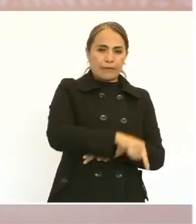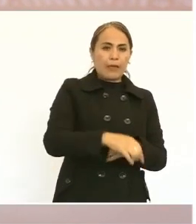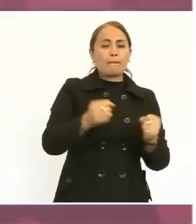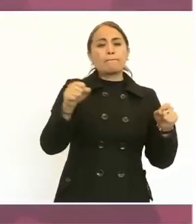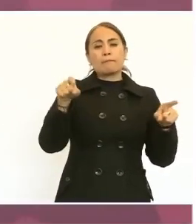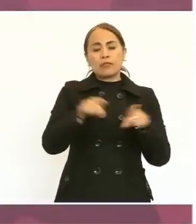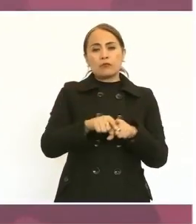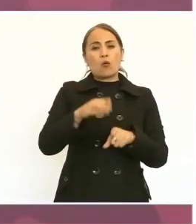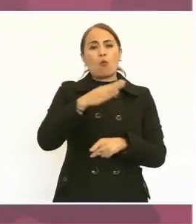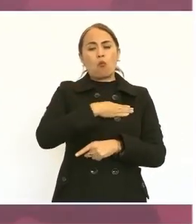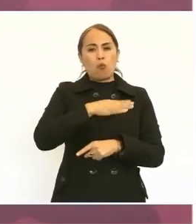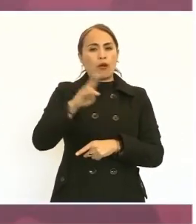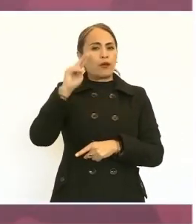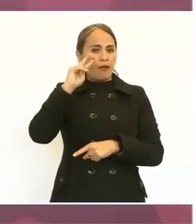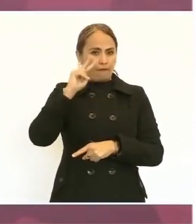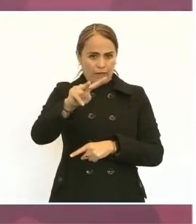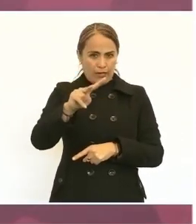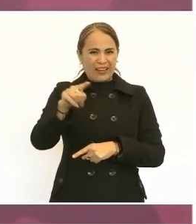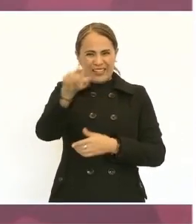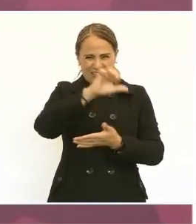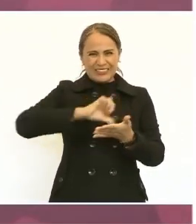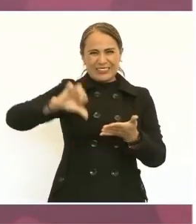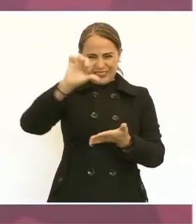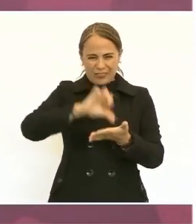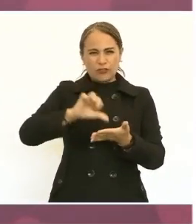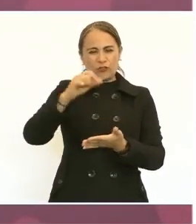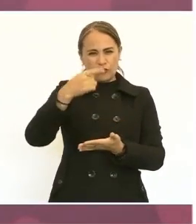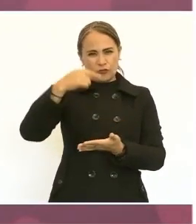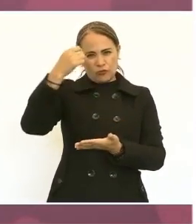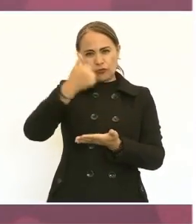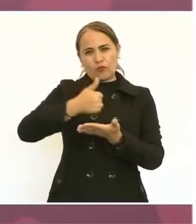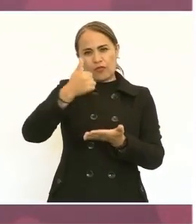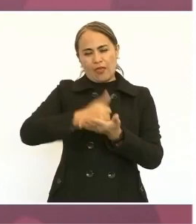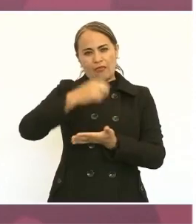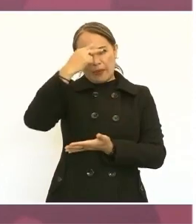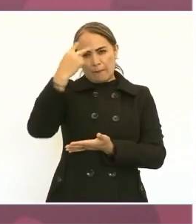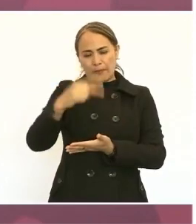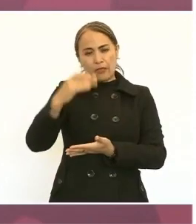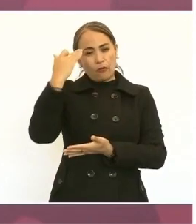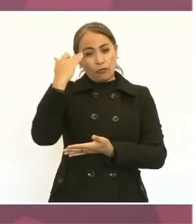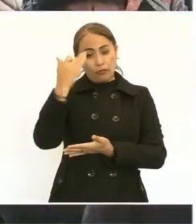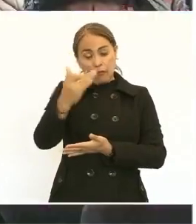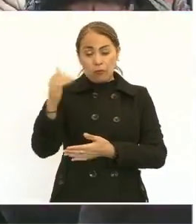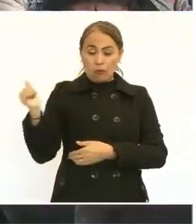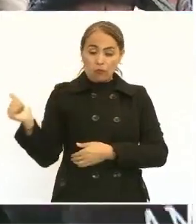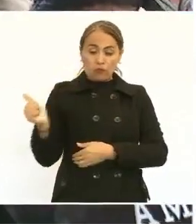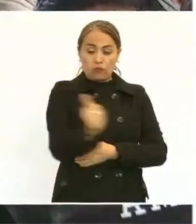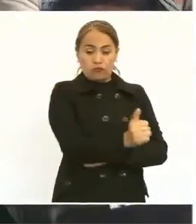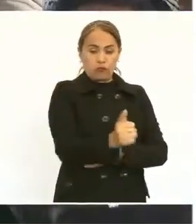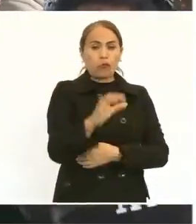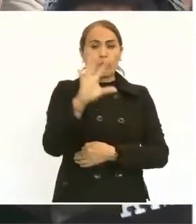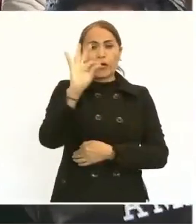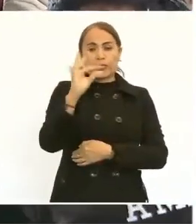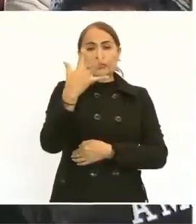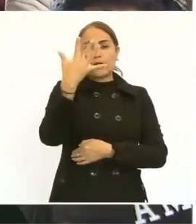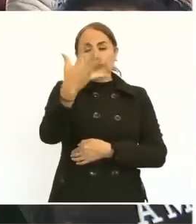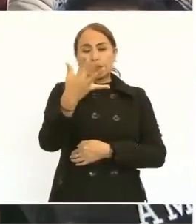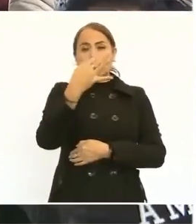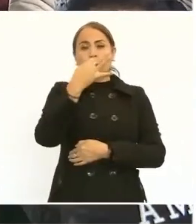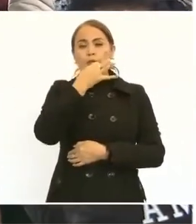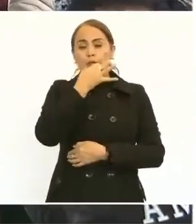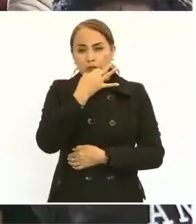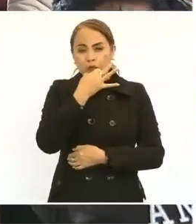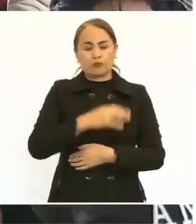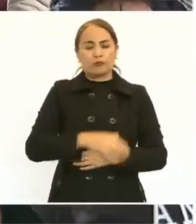hasta el centro de la Ciudad de México en 45 minutos. Y hicimos